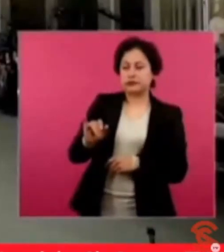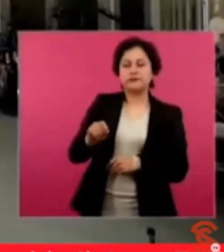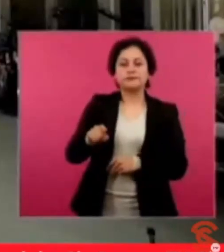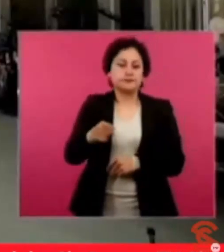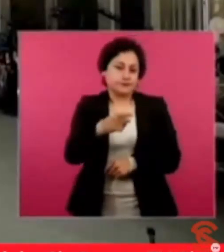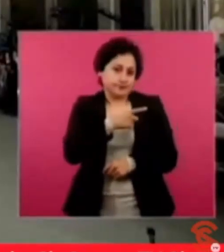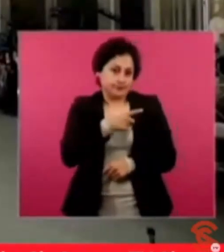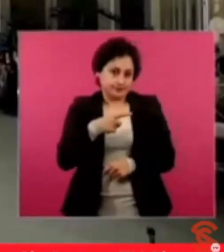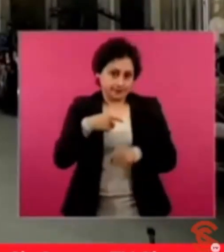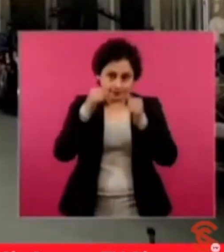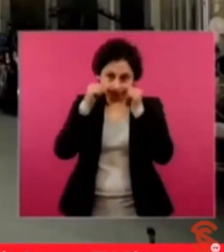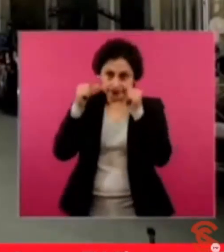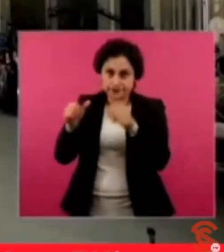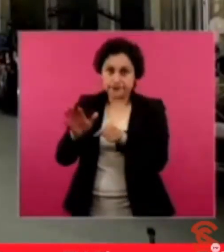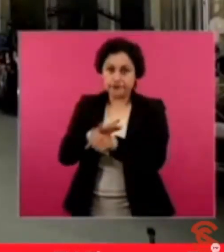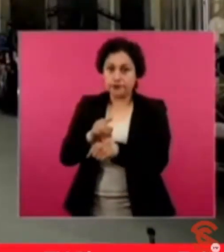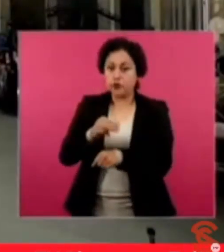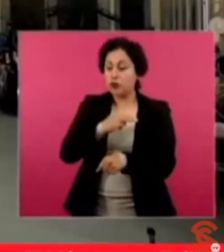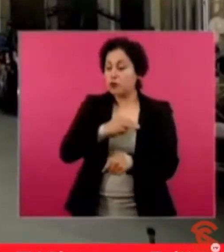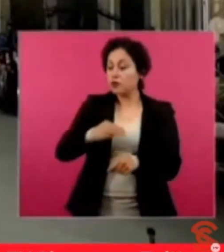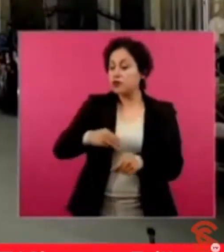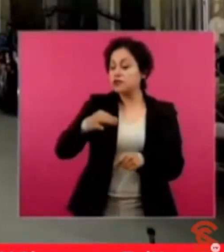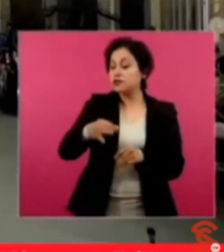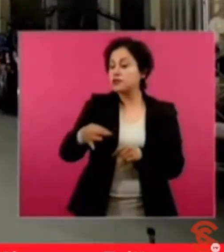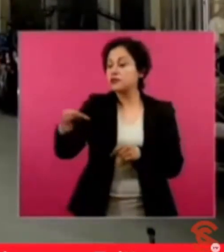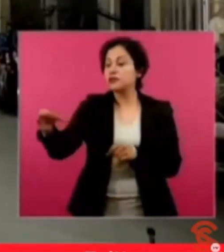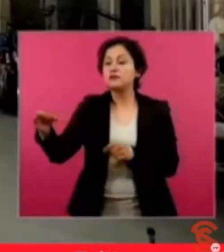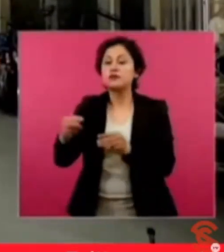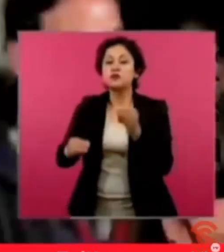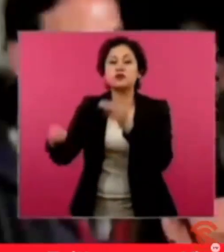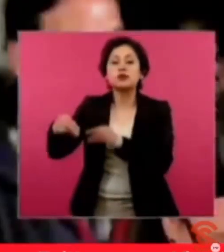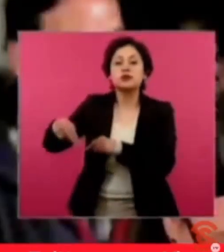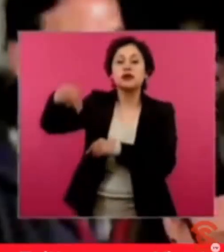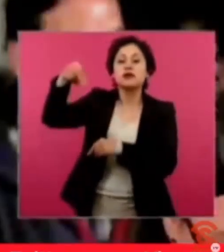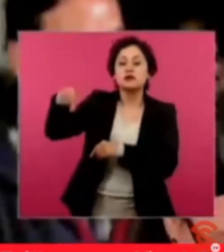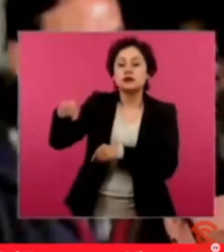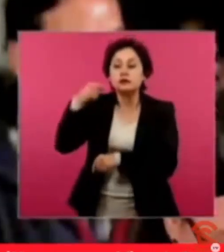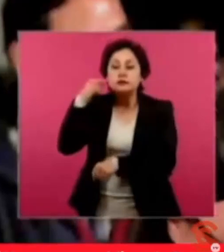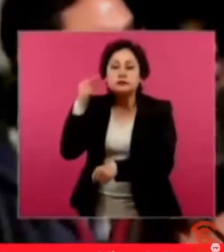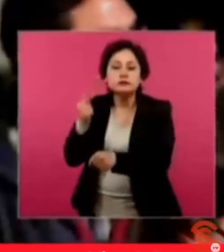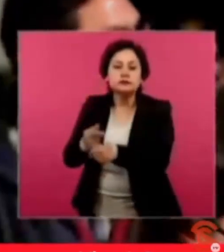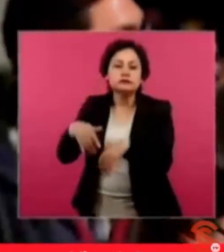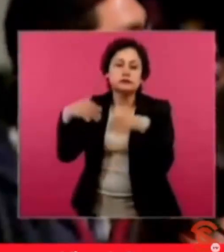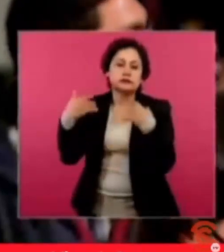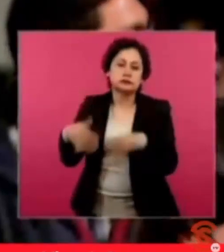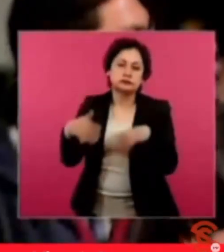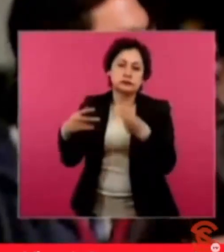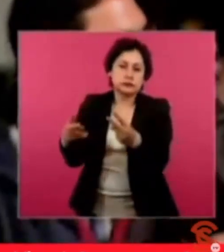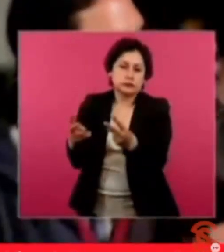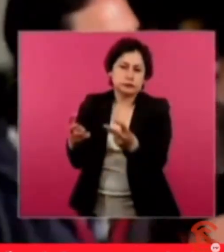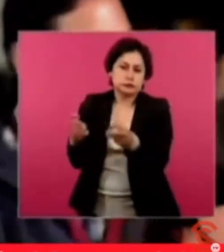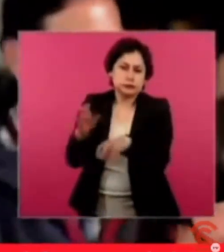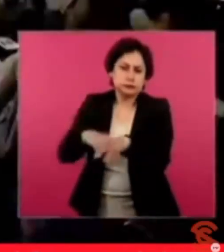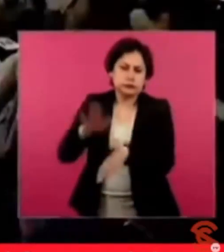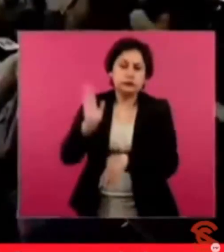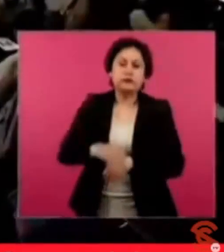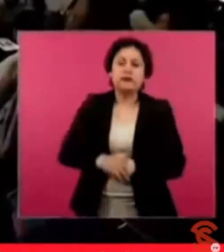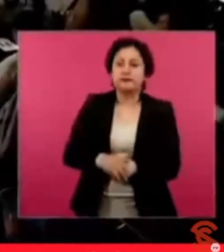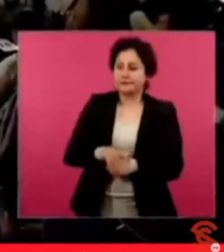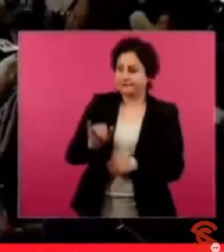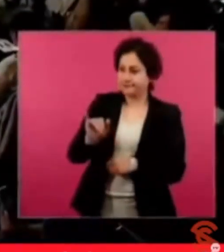pendiente porque esos municipios de la Sierra Norte han sido como el foco rojo últimamente en robo de hidrocarburo.